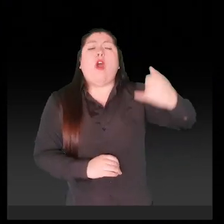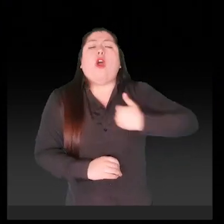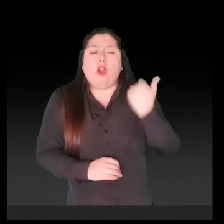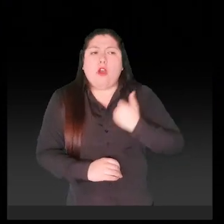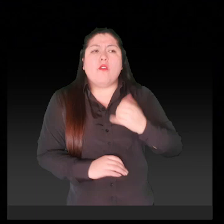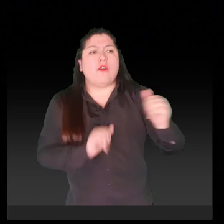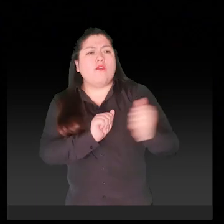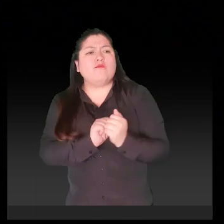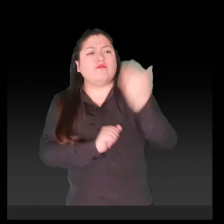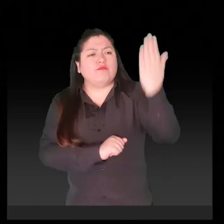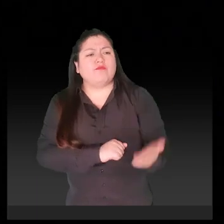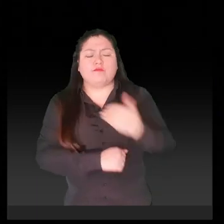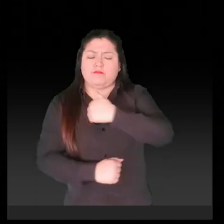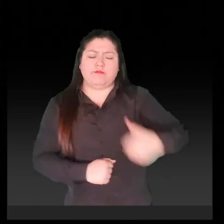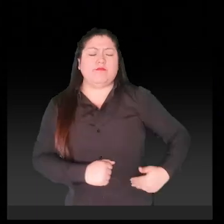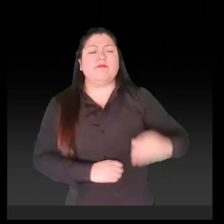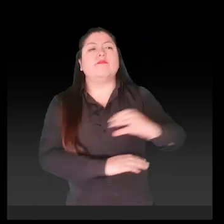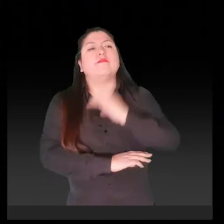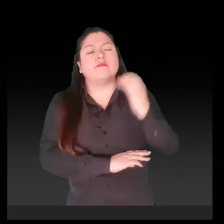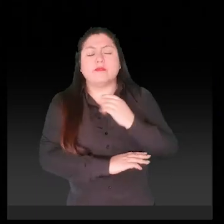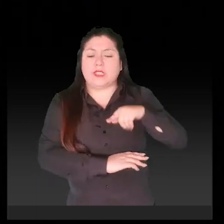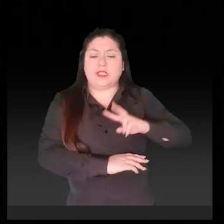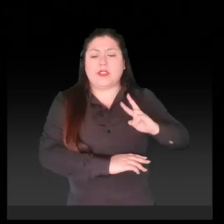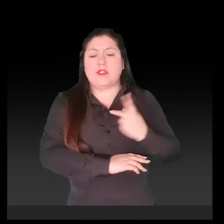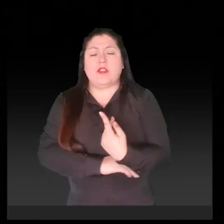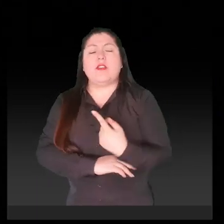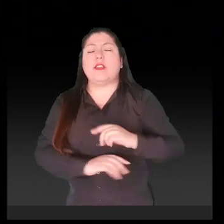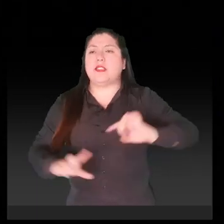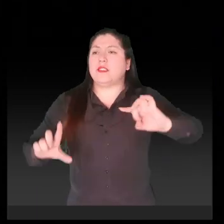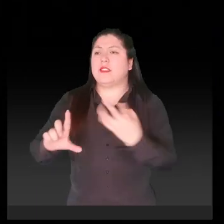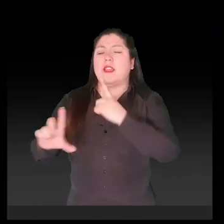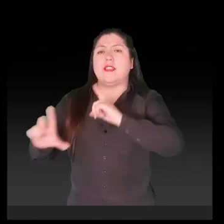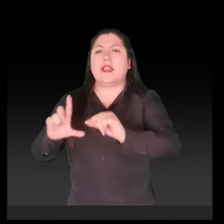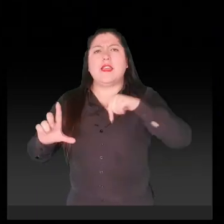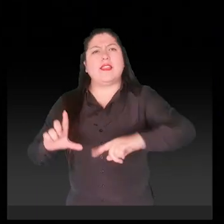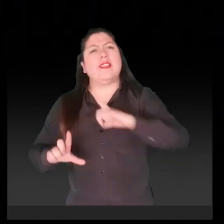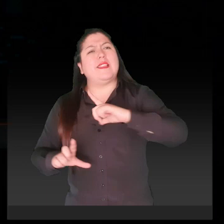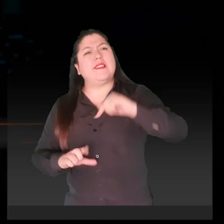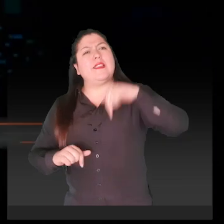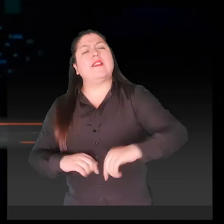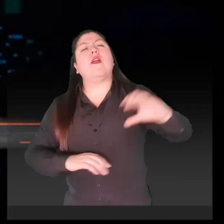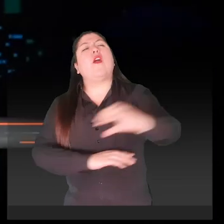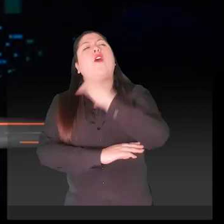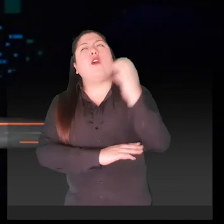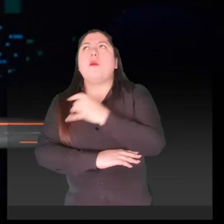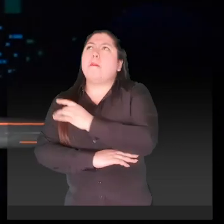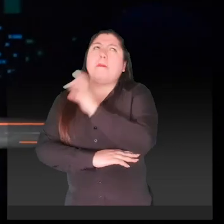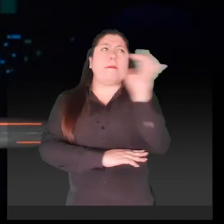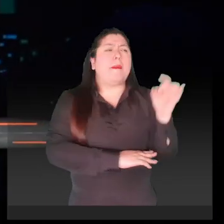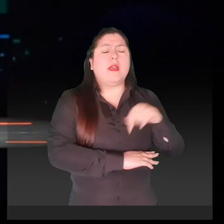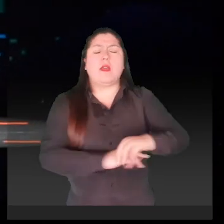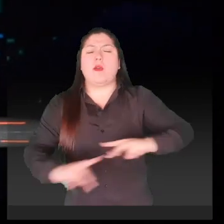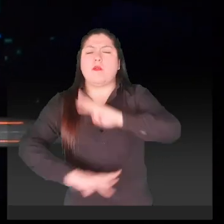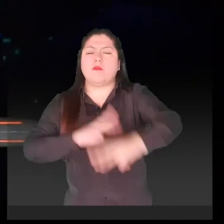joven, pero sobre todo con esta transformación digital que requiere tener un liderazgo de este país como Colombia en el resto del